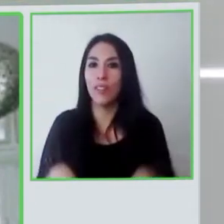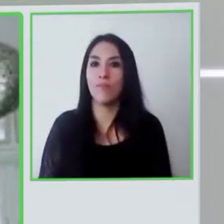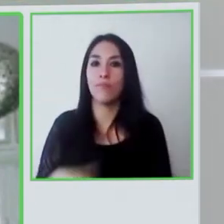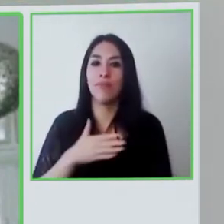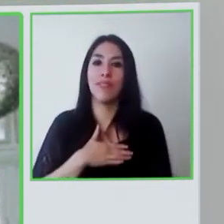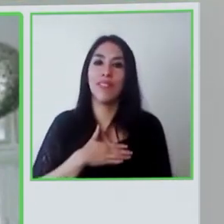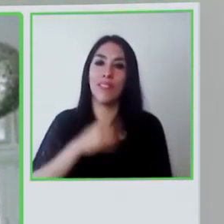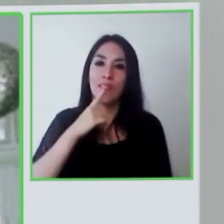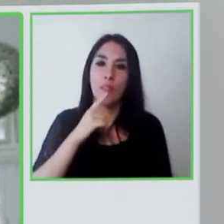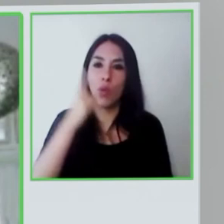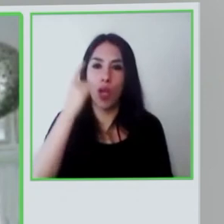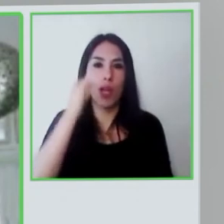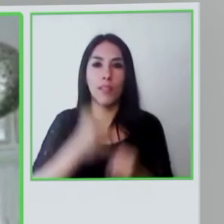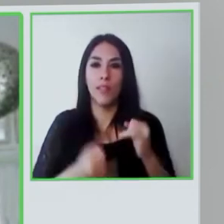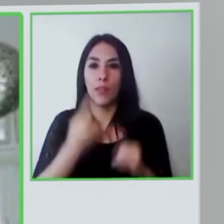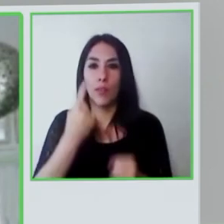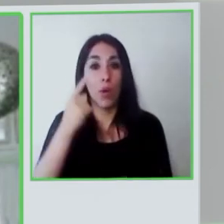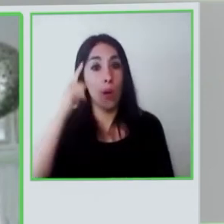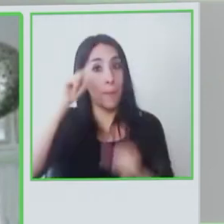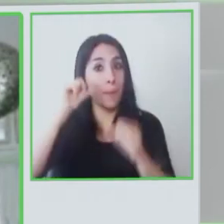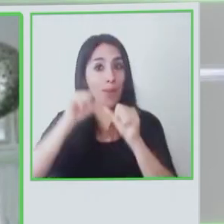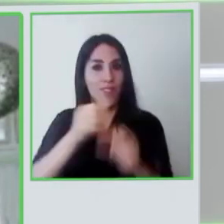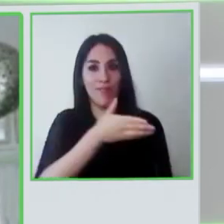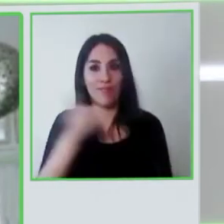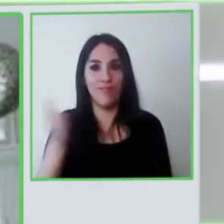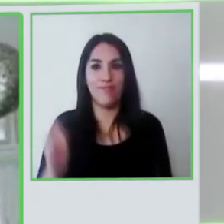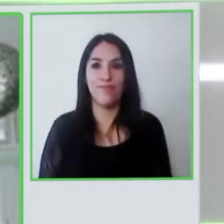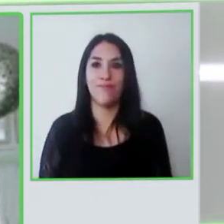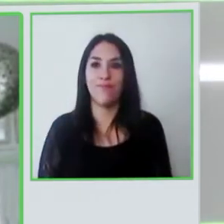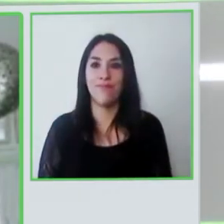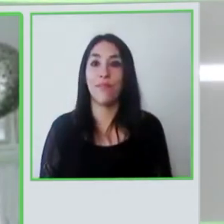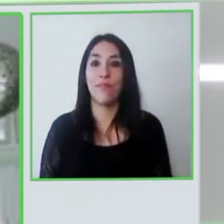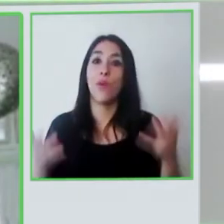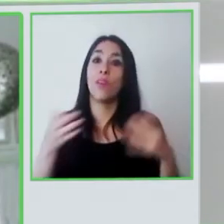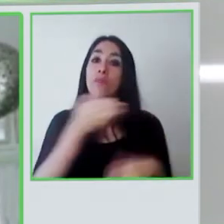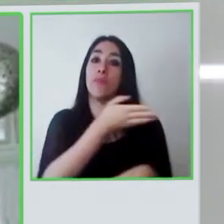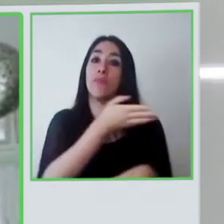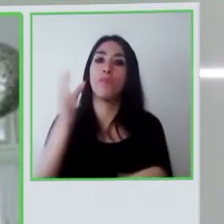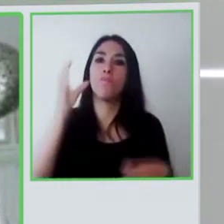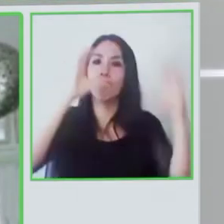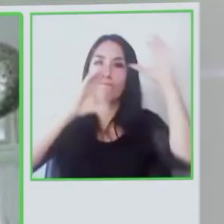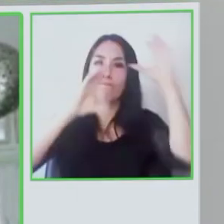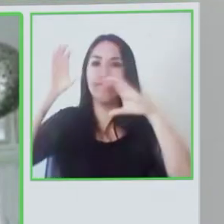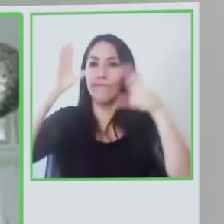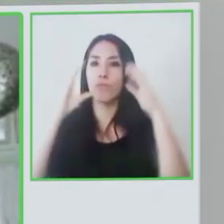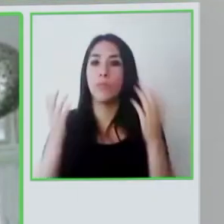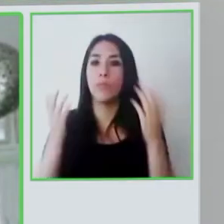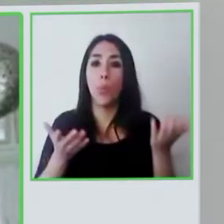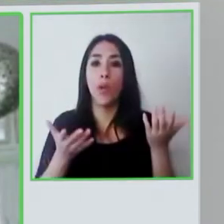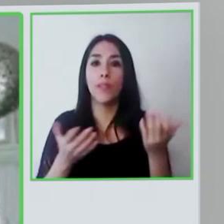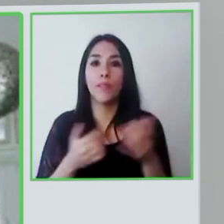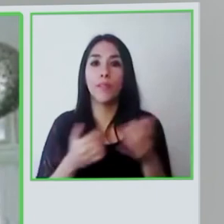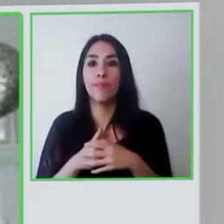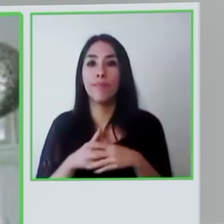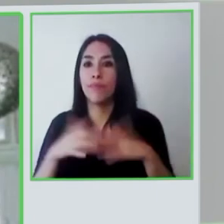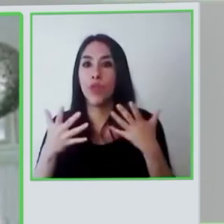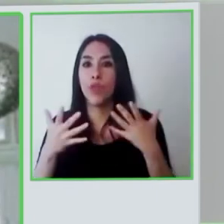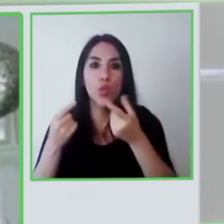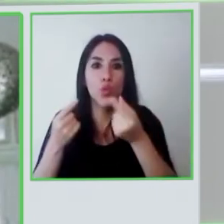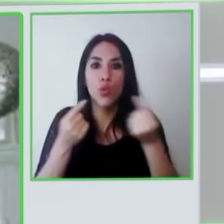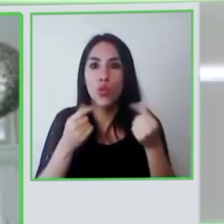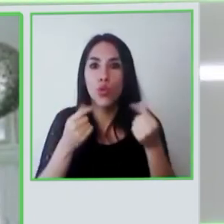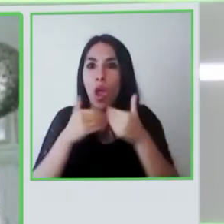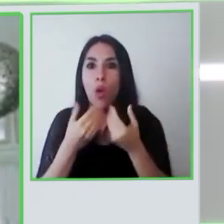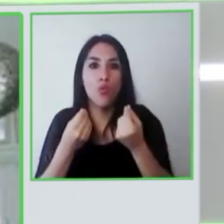muchos de ustedes van a estar buscando cómo pueden utilizar por ejemplo o cómo pueden implementar un